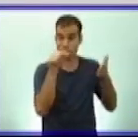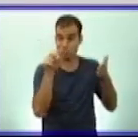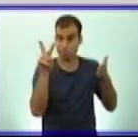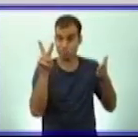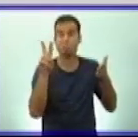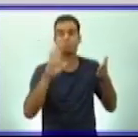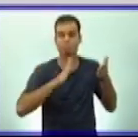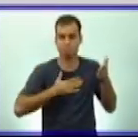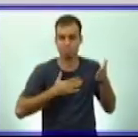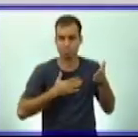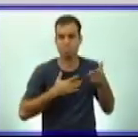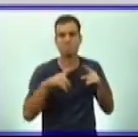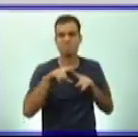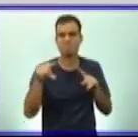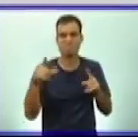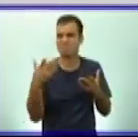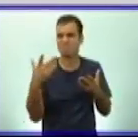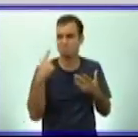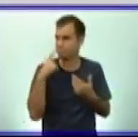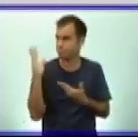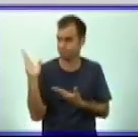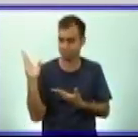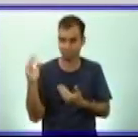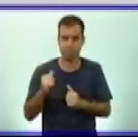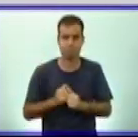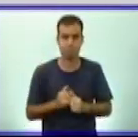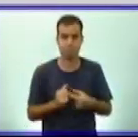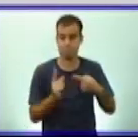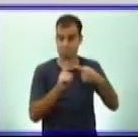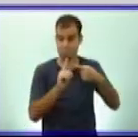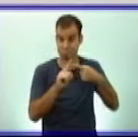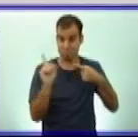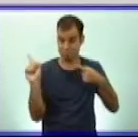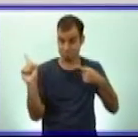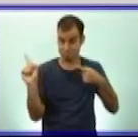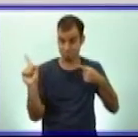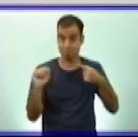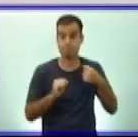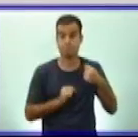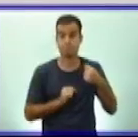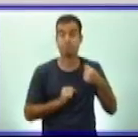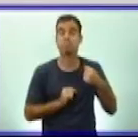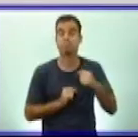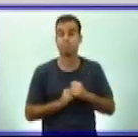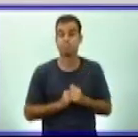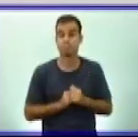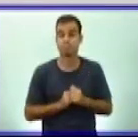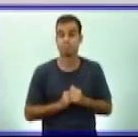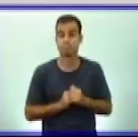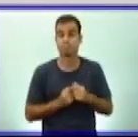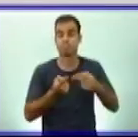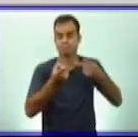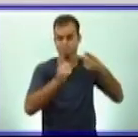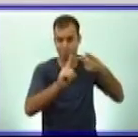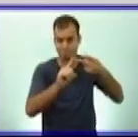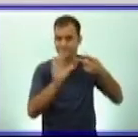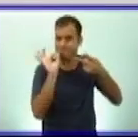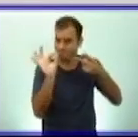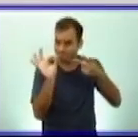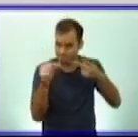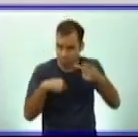oscilaciones electromagnéticas forzadas y en particular con lo relacionado con la corriente